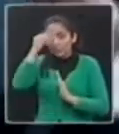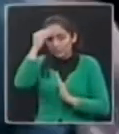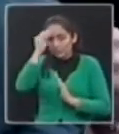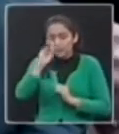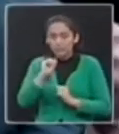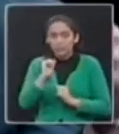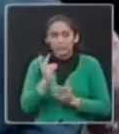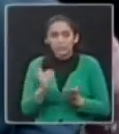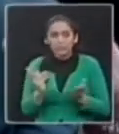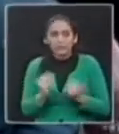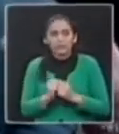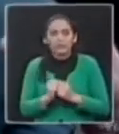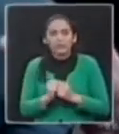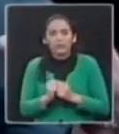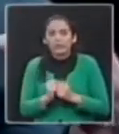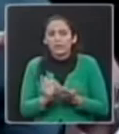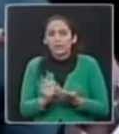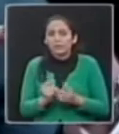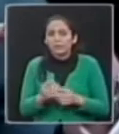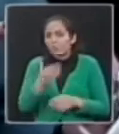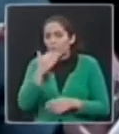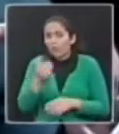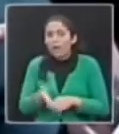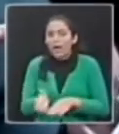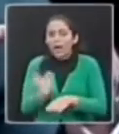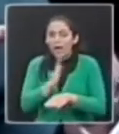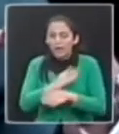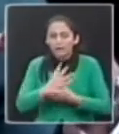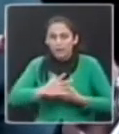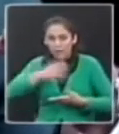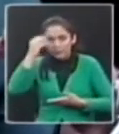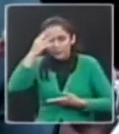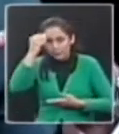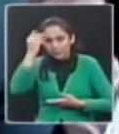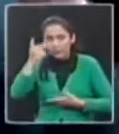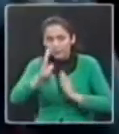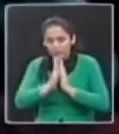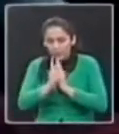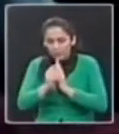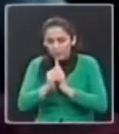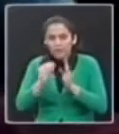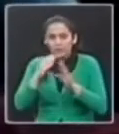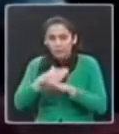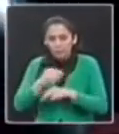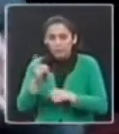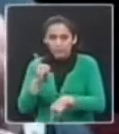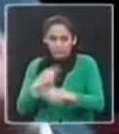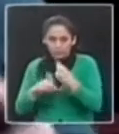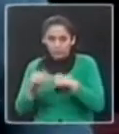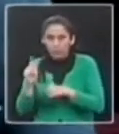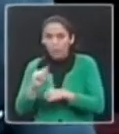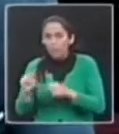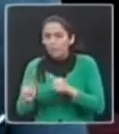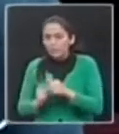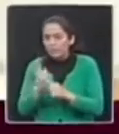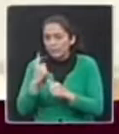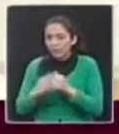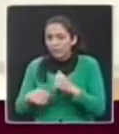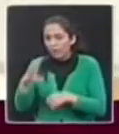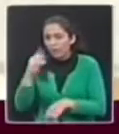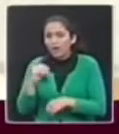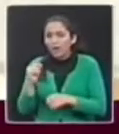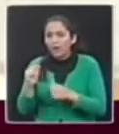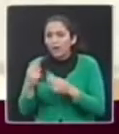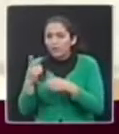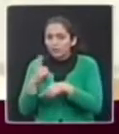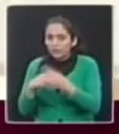probando es que se sabe al saber antes de probar para nuestros recursos bien administrar, utilizando metodología científica.